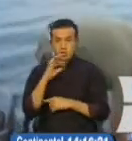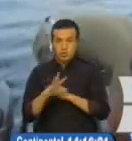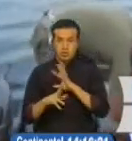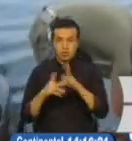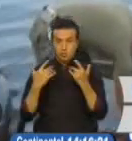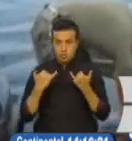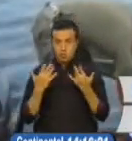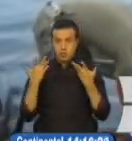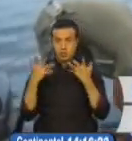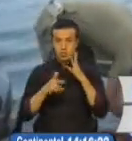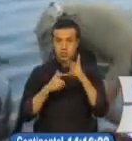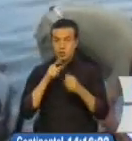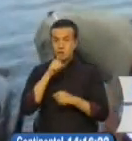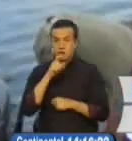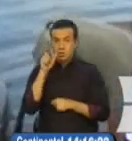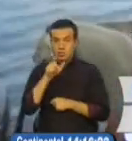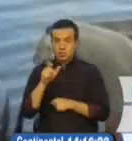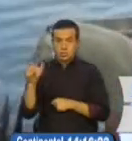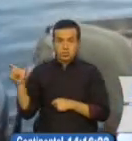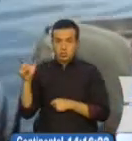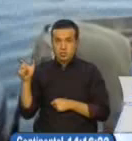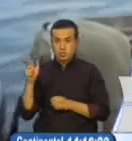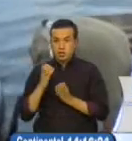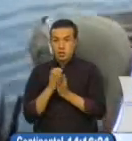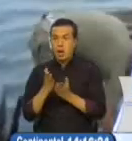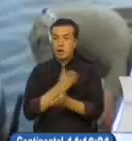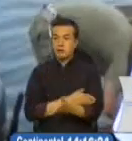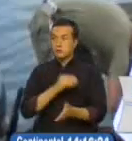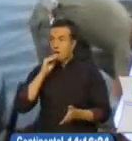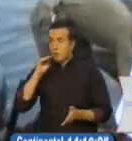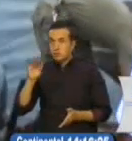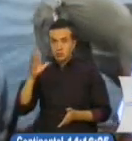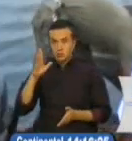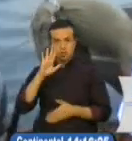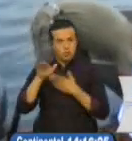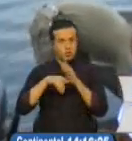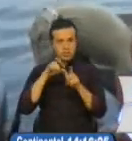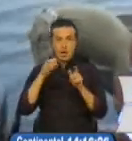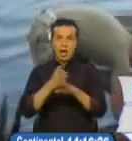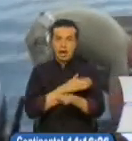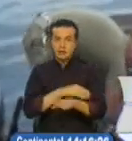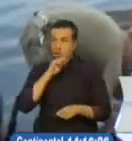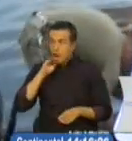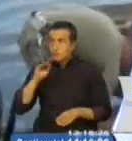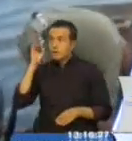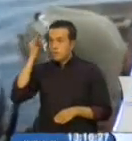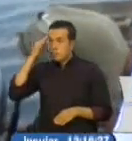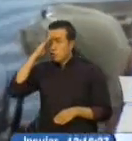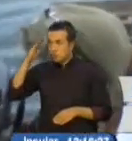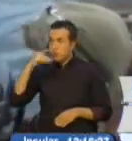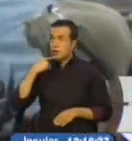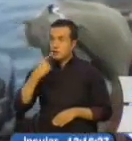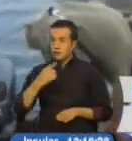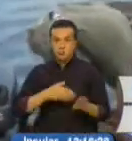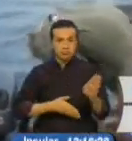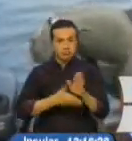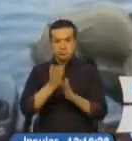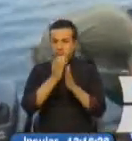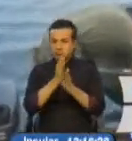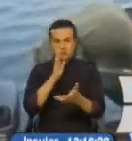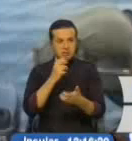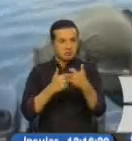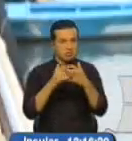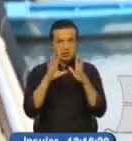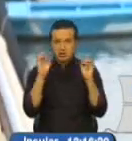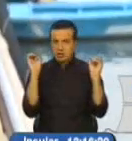se han dado son del personal que no ha activado la ruta. De ahí todo el personal que ha activado la ruta segura ha llegado a su puerto de destino sin